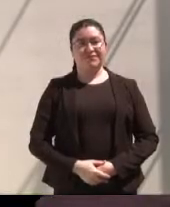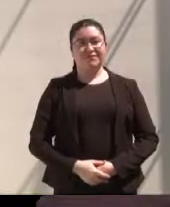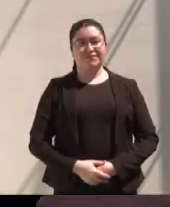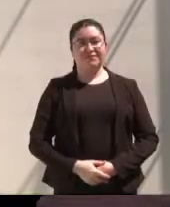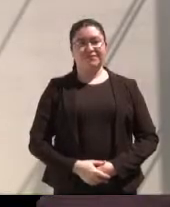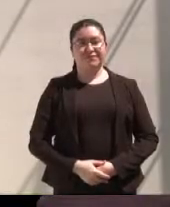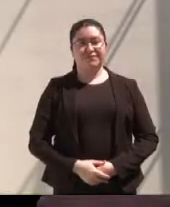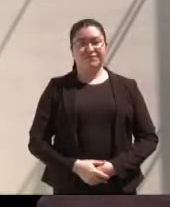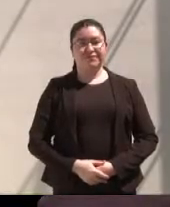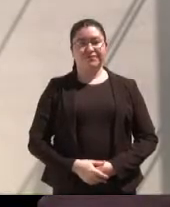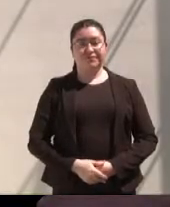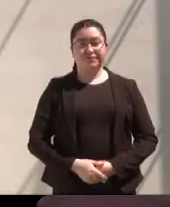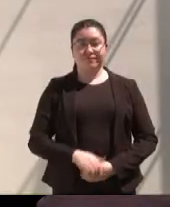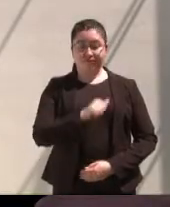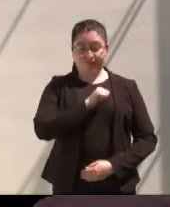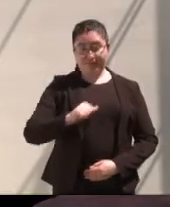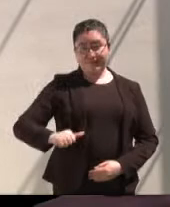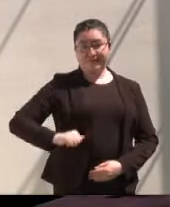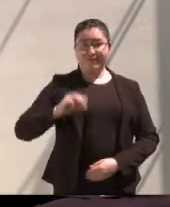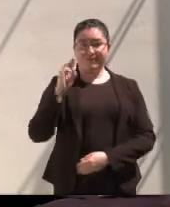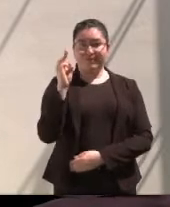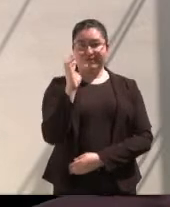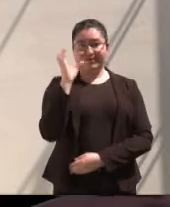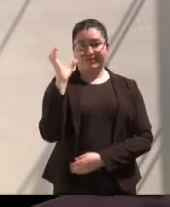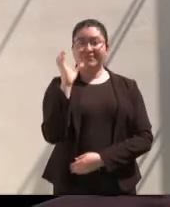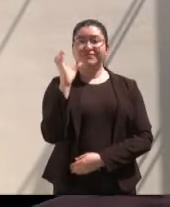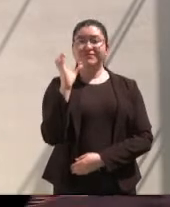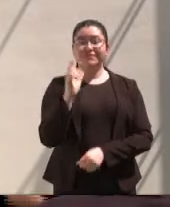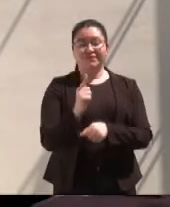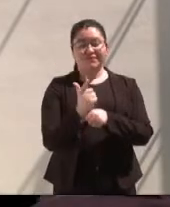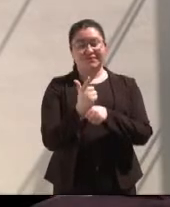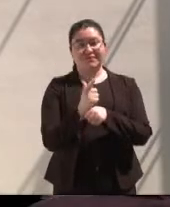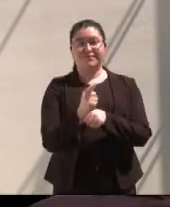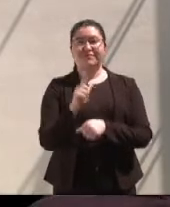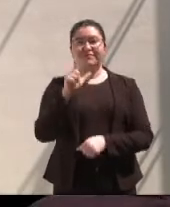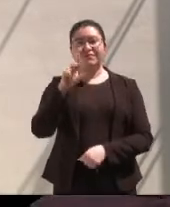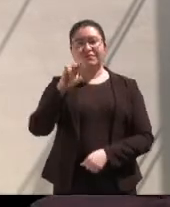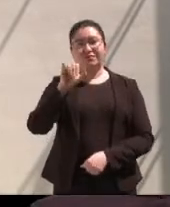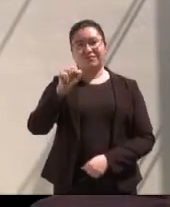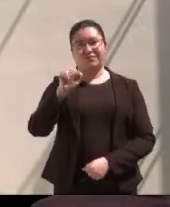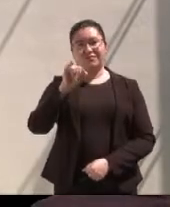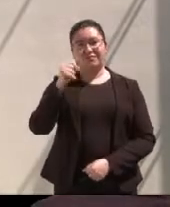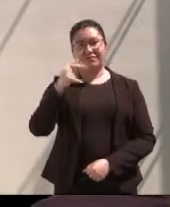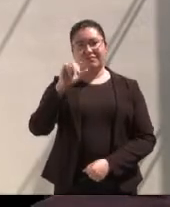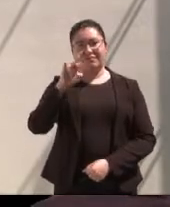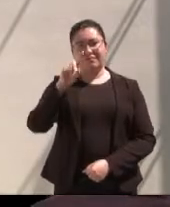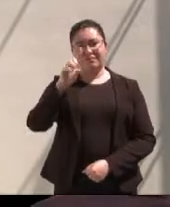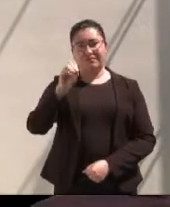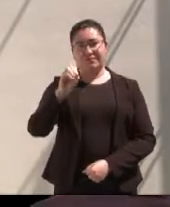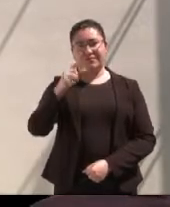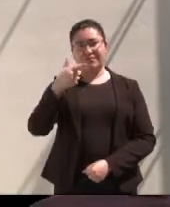Alcalde de la Magdalena Contreras, licenciado Luis Gerardo Quijano Morales.